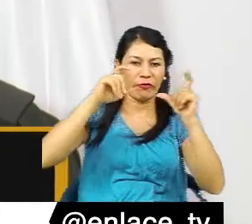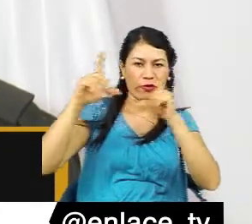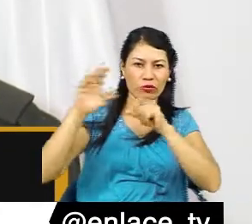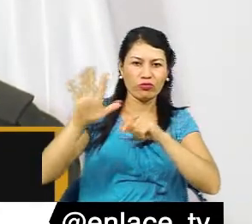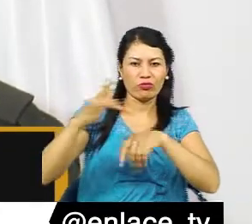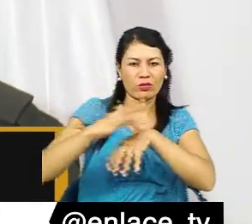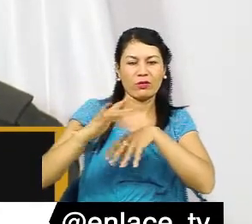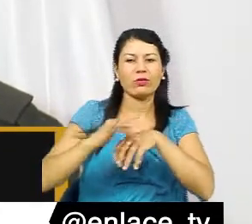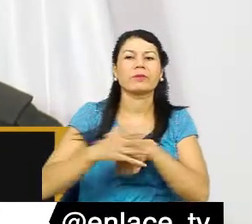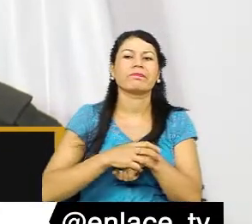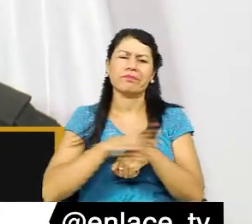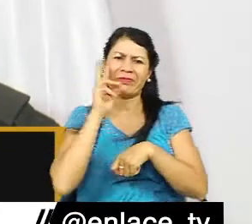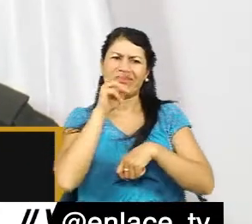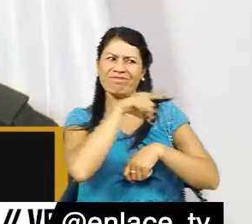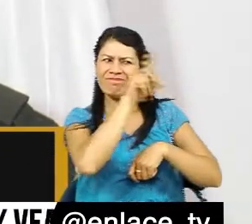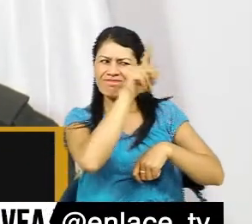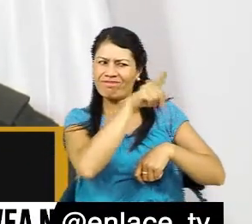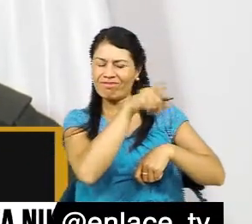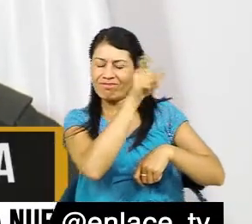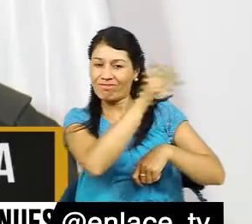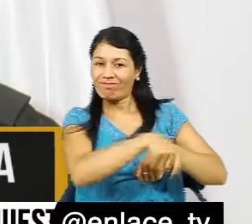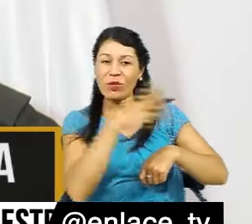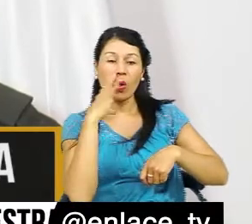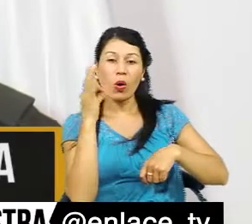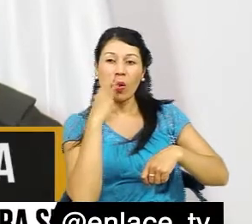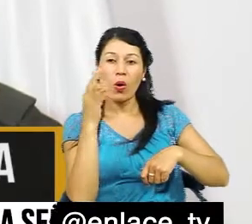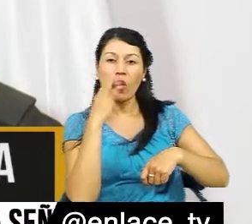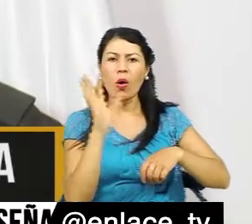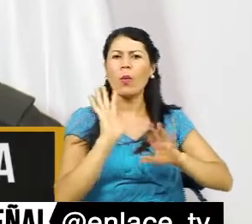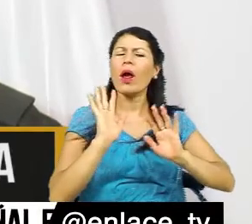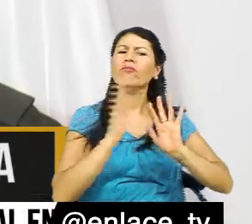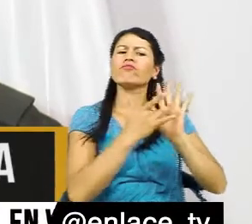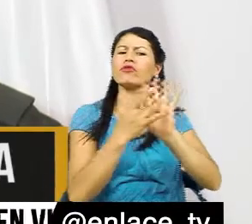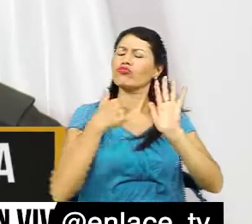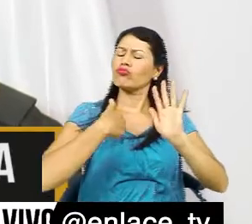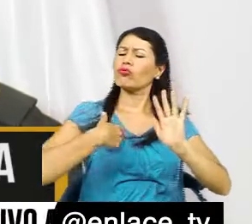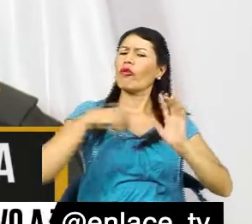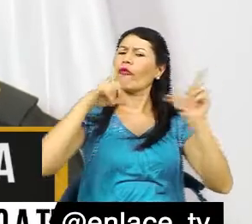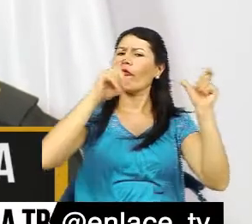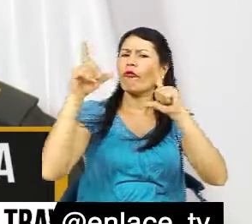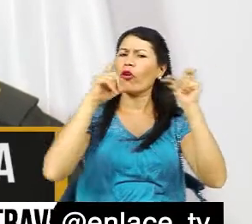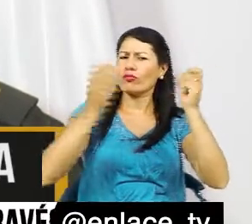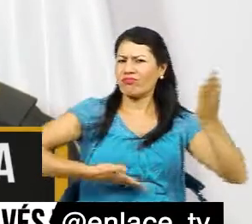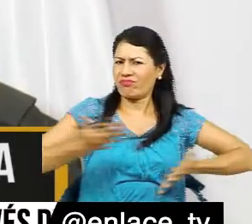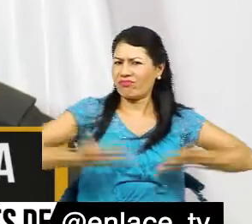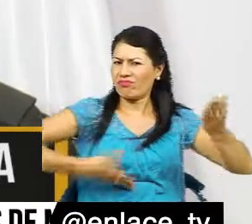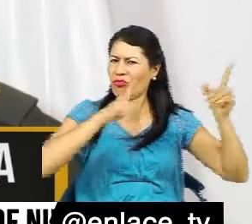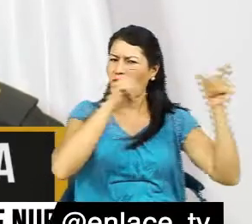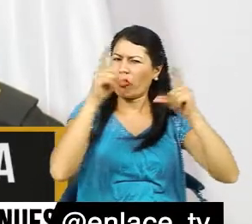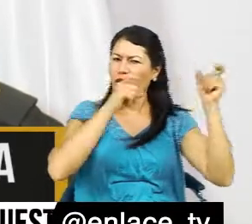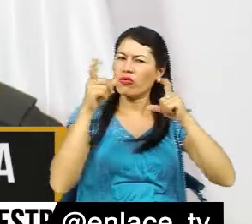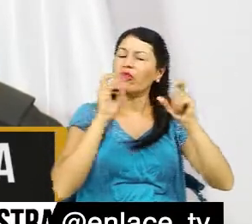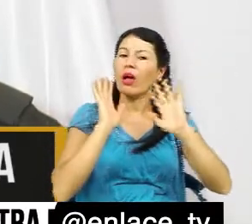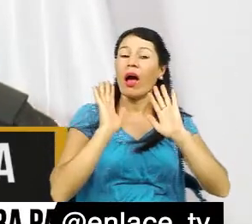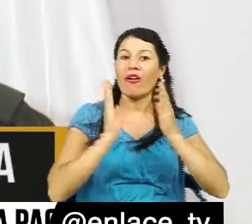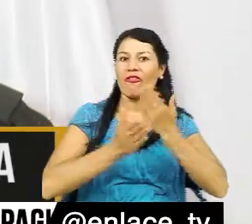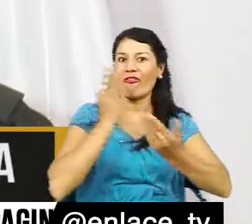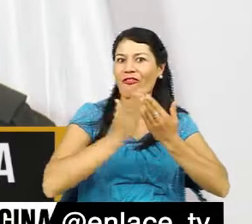persona era a través de un centro de fotografía, accedía al contacto